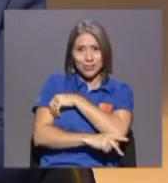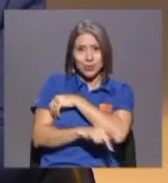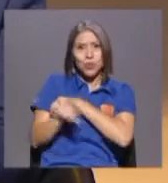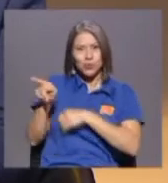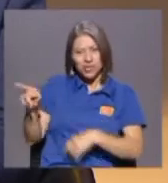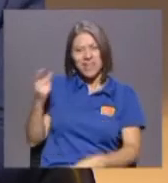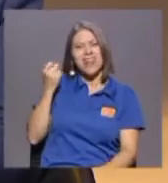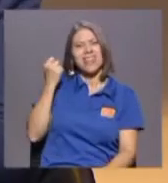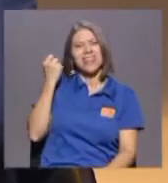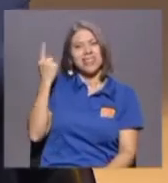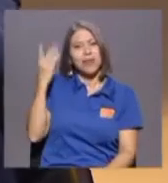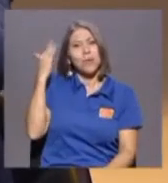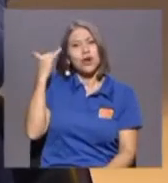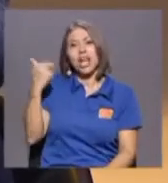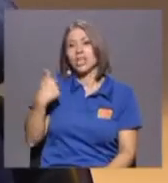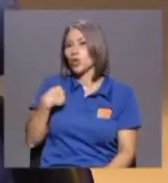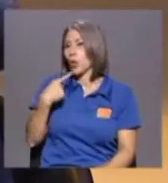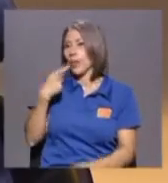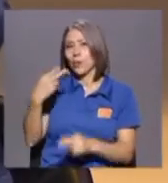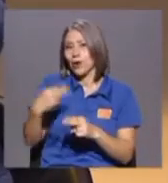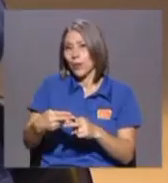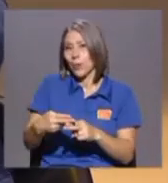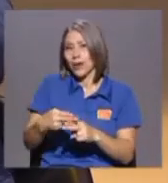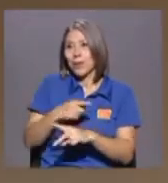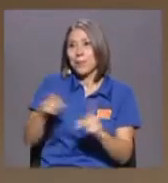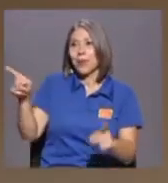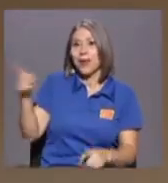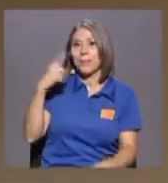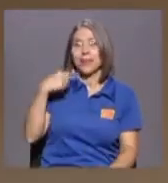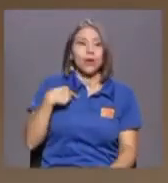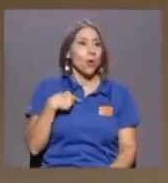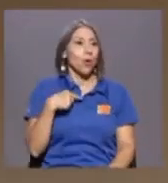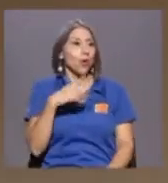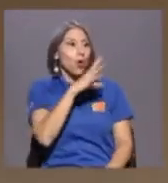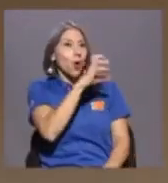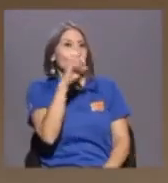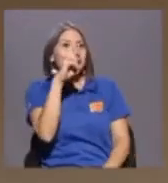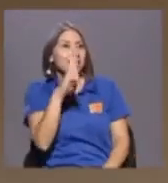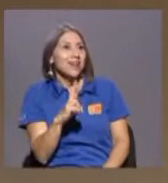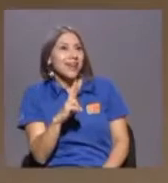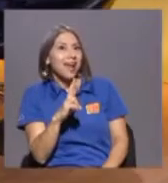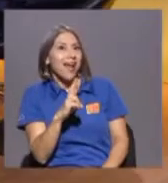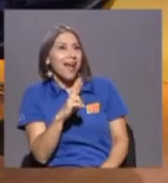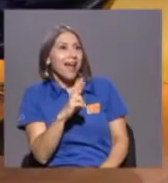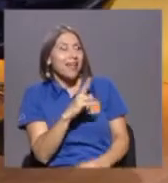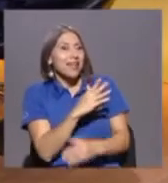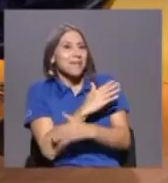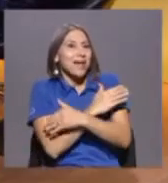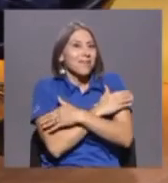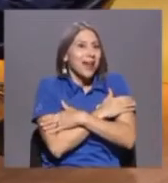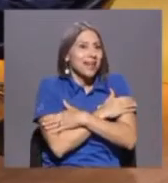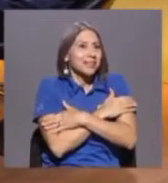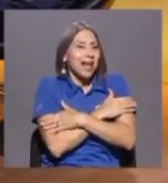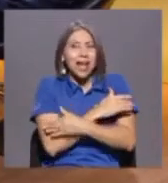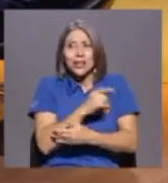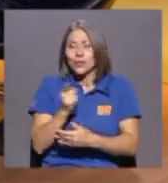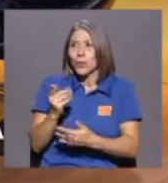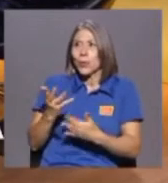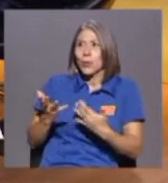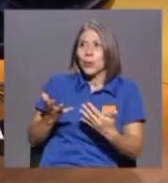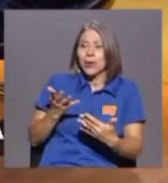nombro, que me dice Costa Rica y me abraza. Que yo, embajador, me dice, tengo que